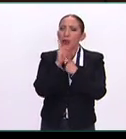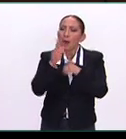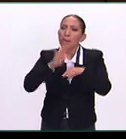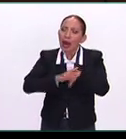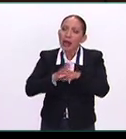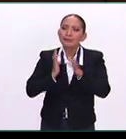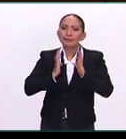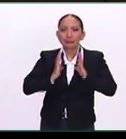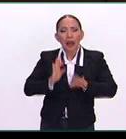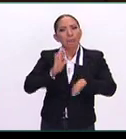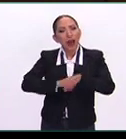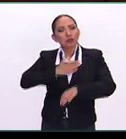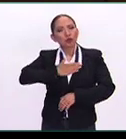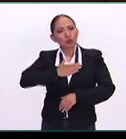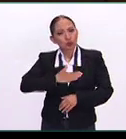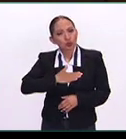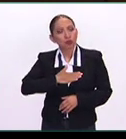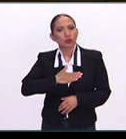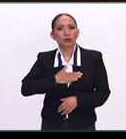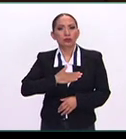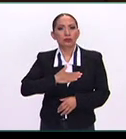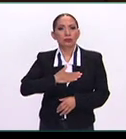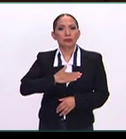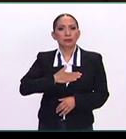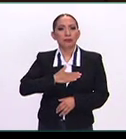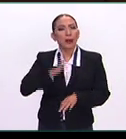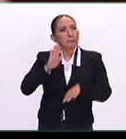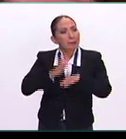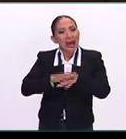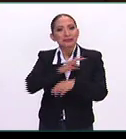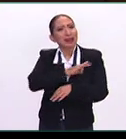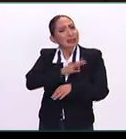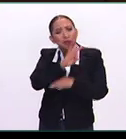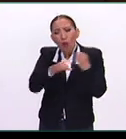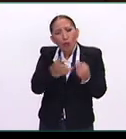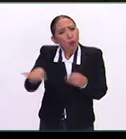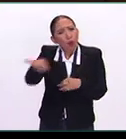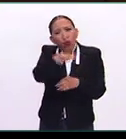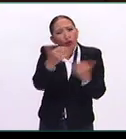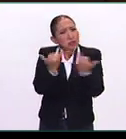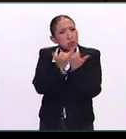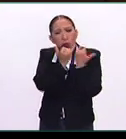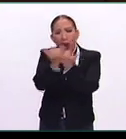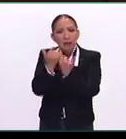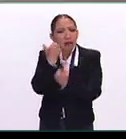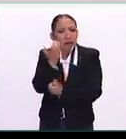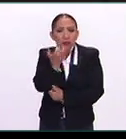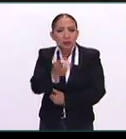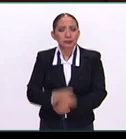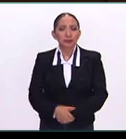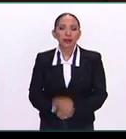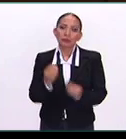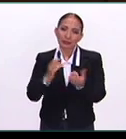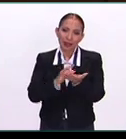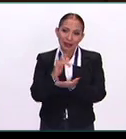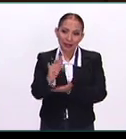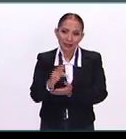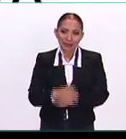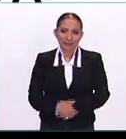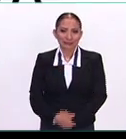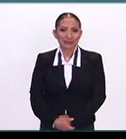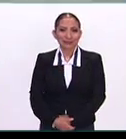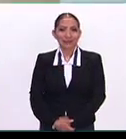más próspero, más justo, más feliz para todos, ¿no? Es lo que queremos. Pues muchas gracias.